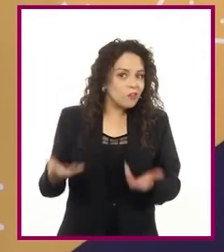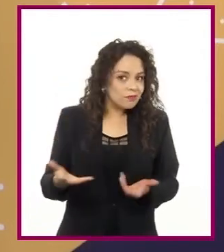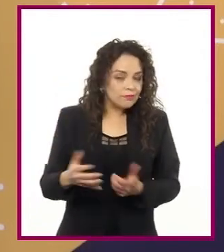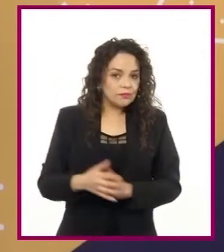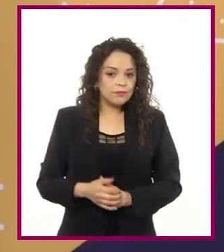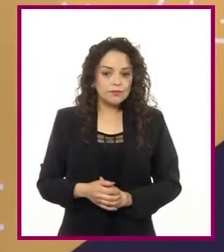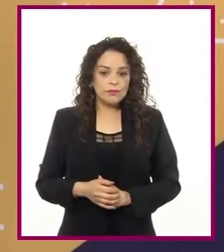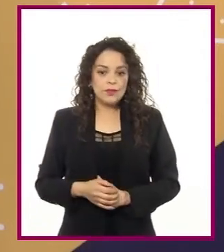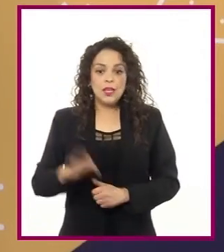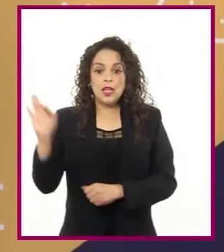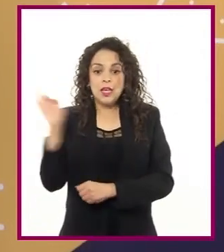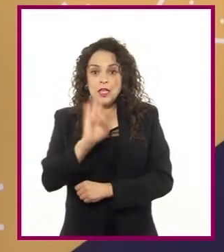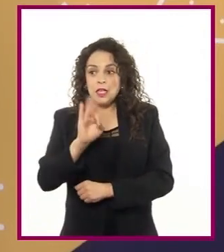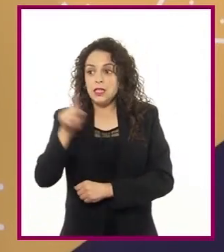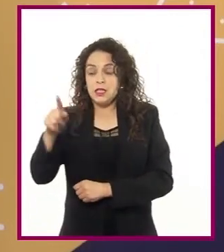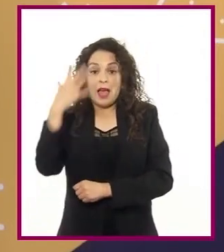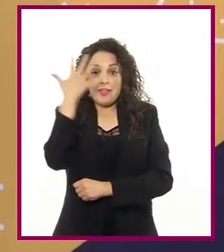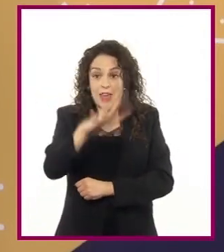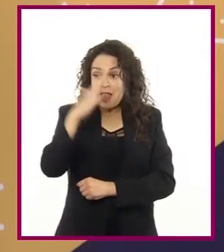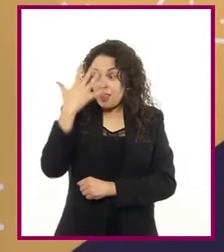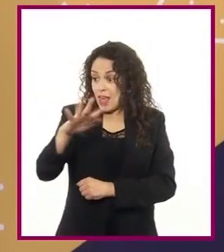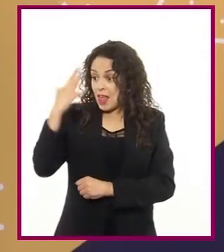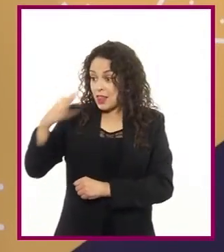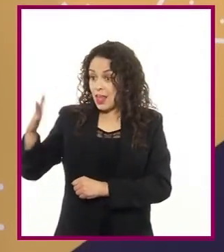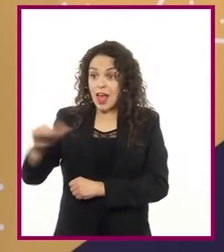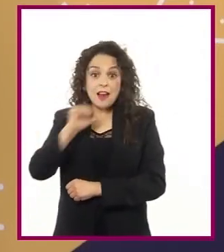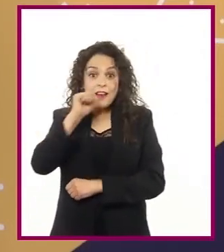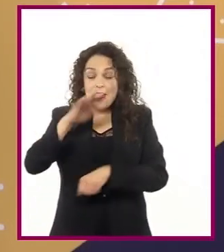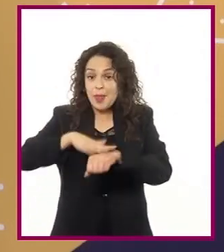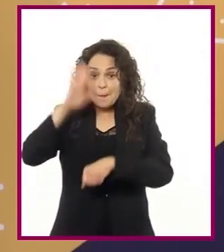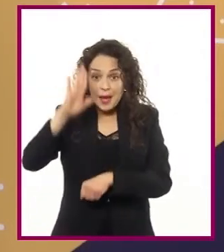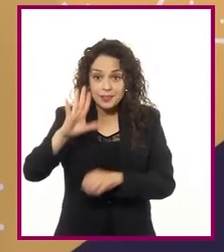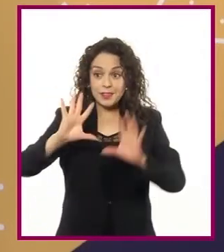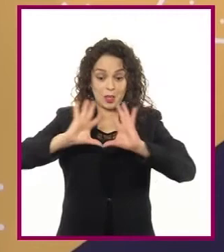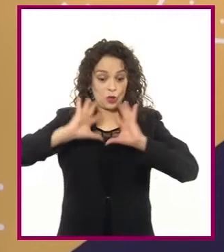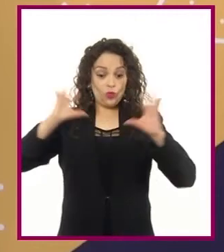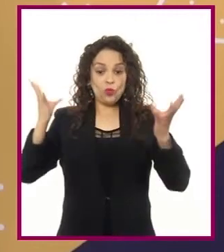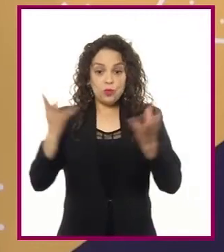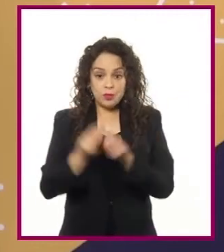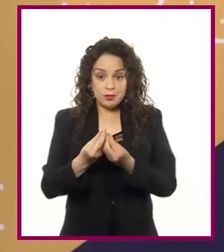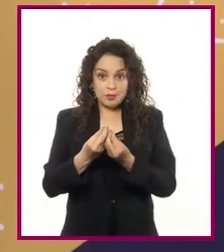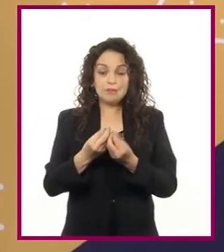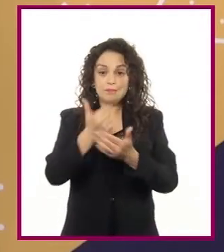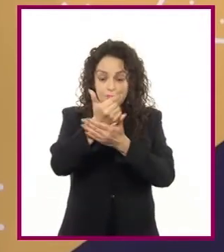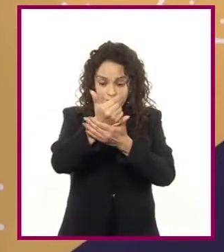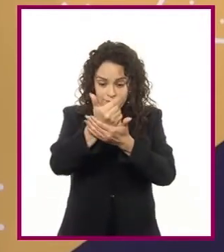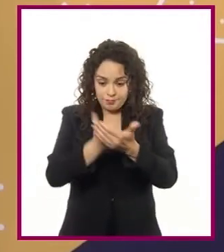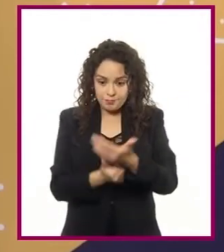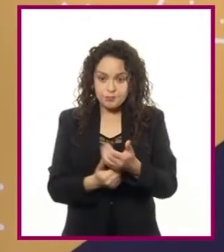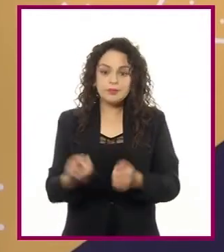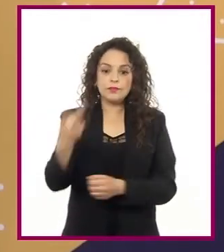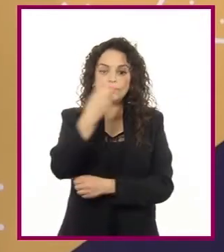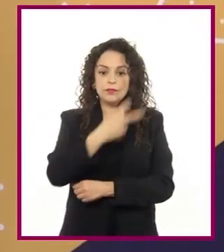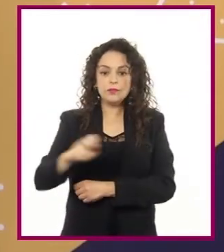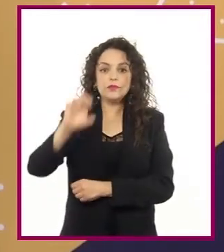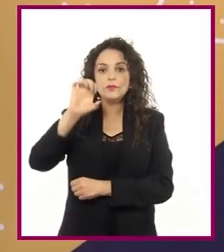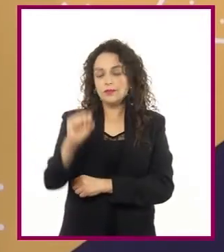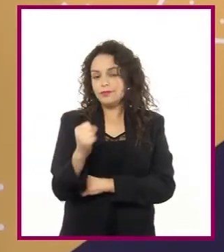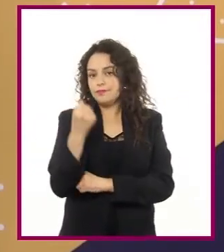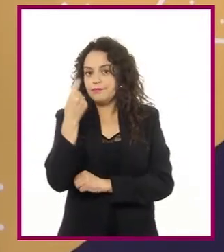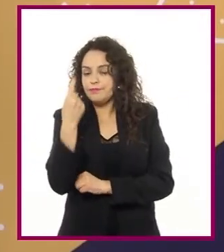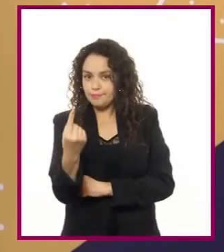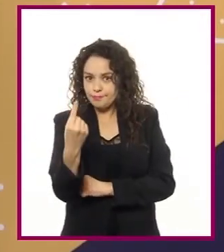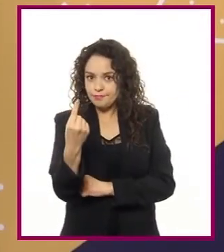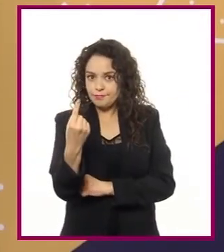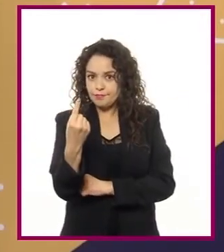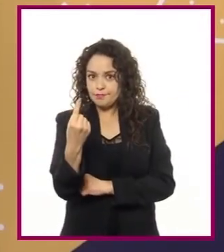ella obtiene solo 10, entonces la suma total de calificaciones es de 261.